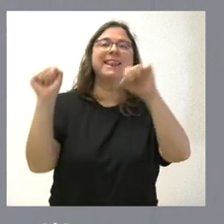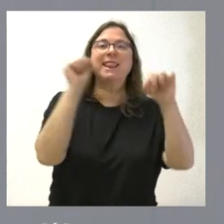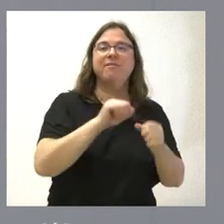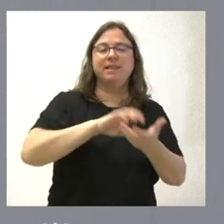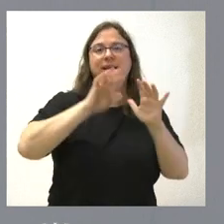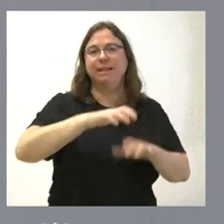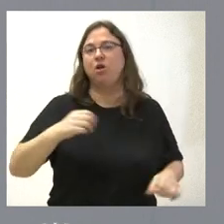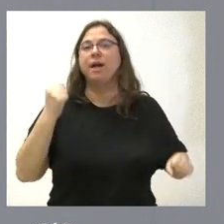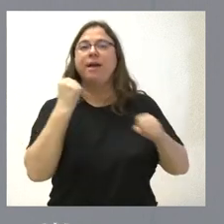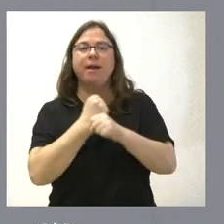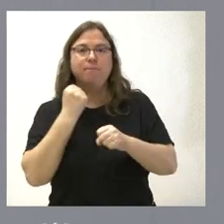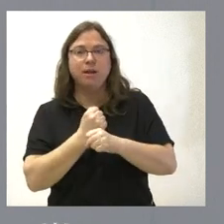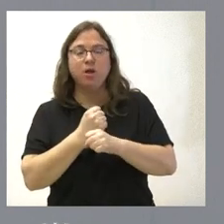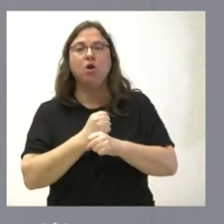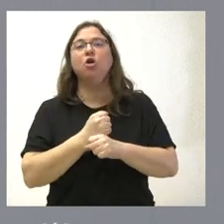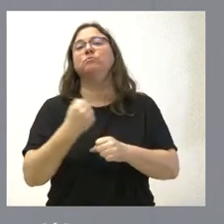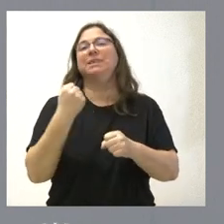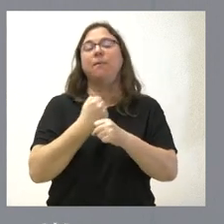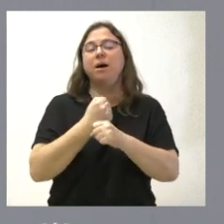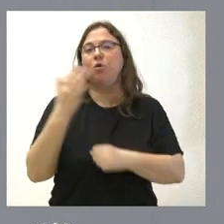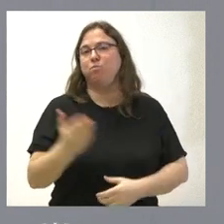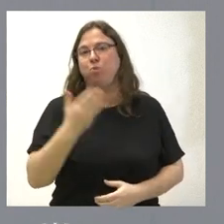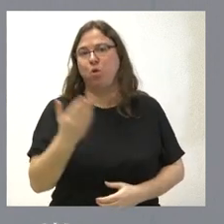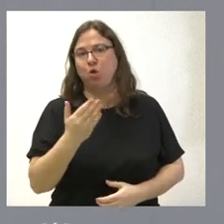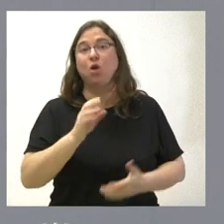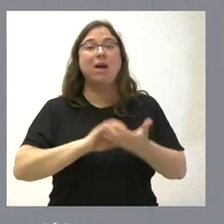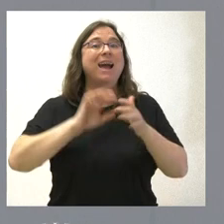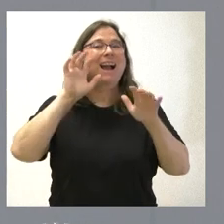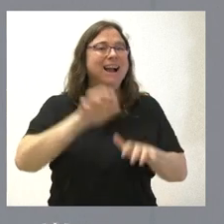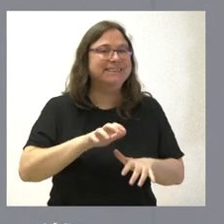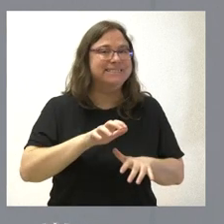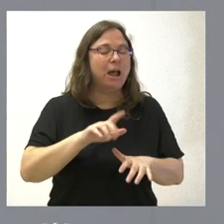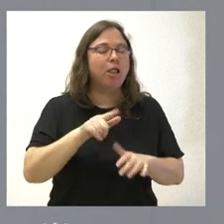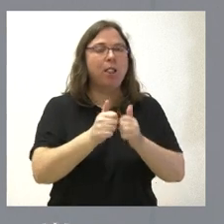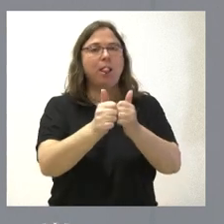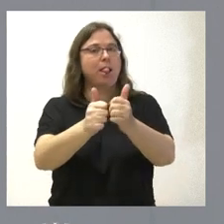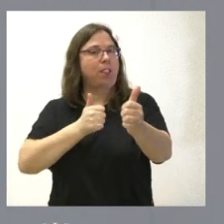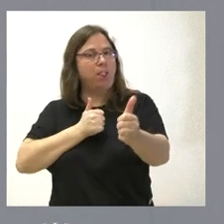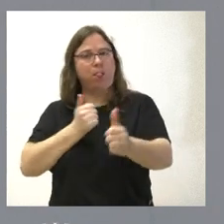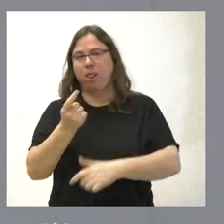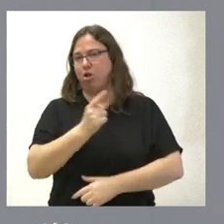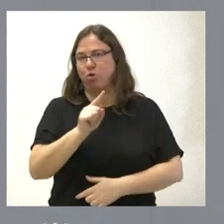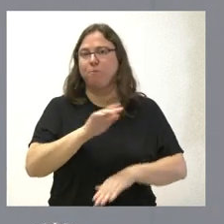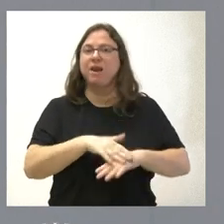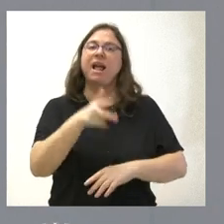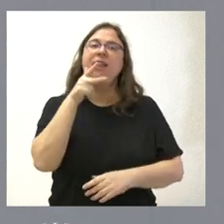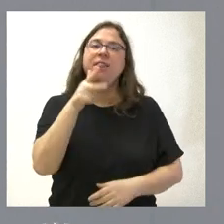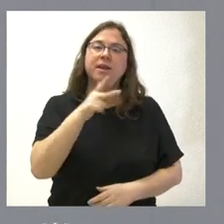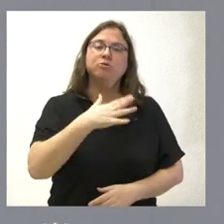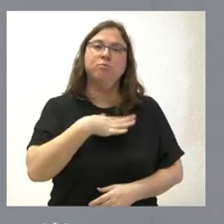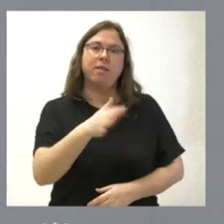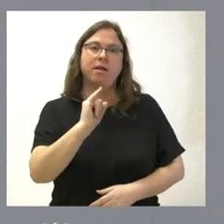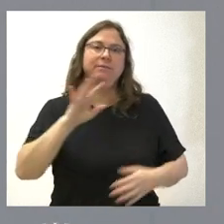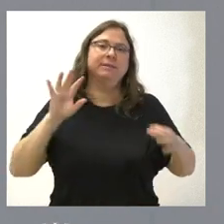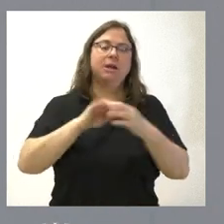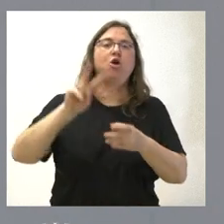empleo los puestos de trabajo la actividad productiva Castilla de León no va a quedarse atrás en lo que nosotros respecta en los derechos que nos puedan corresponder respecto de